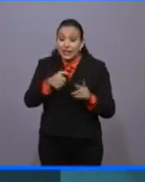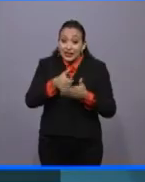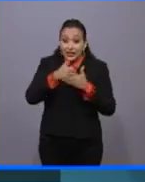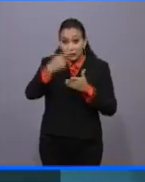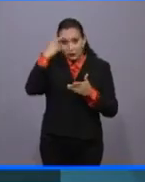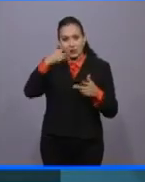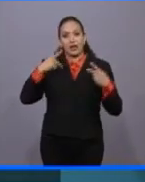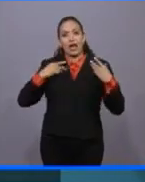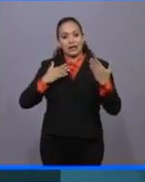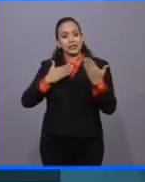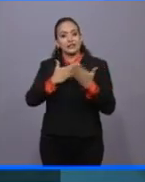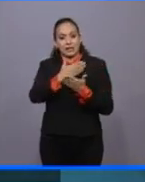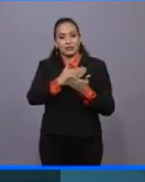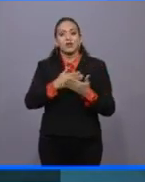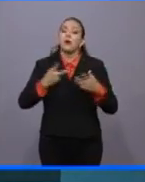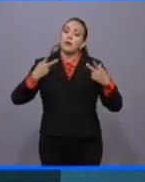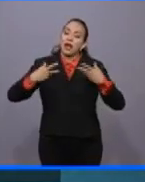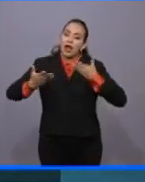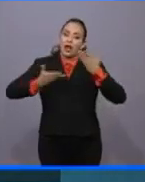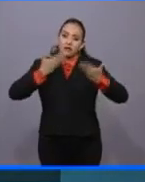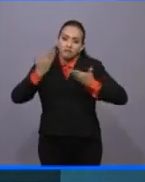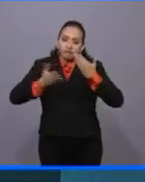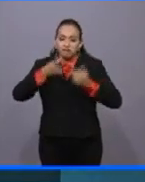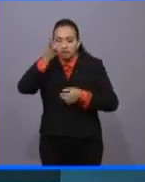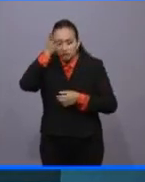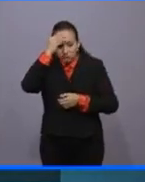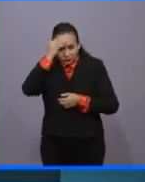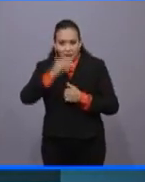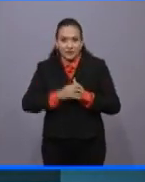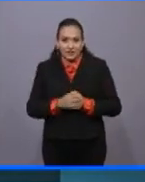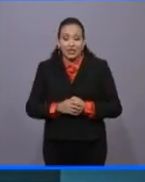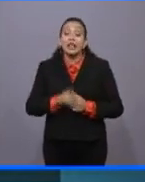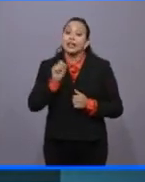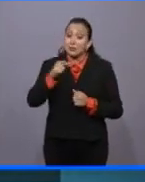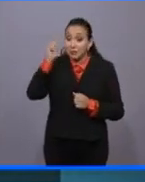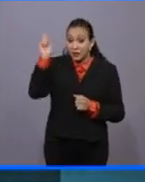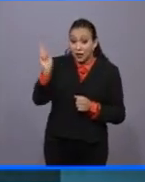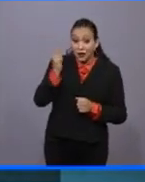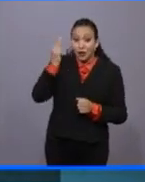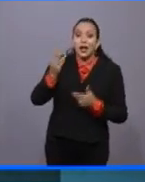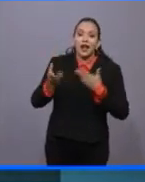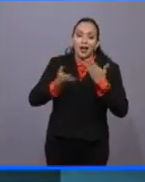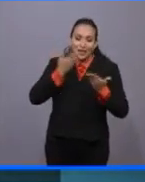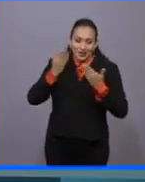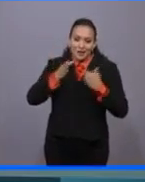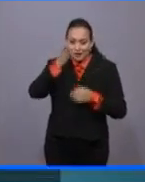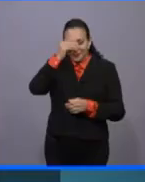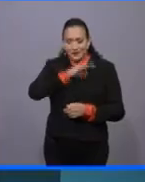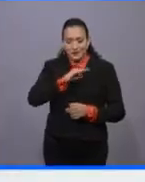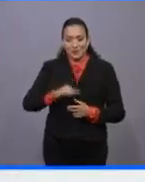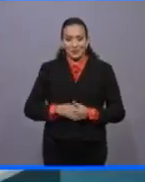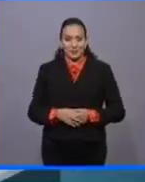de conocimiento para la ciudadanía y desde luego para las universitarias y los universitarios.